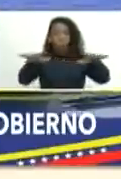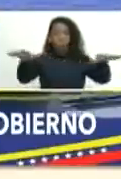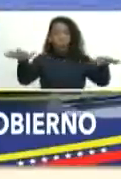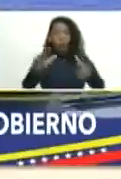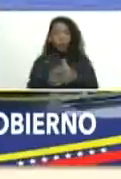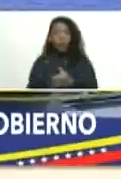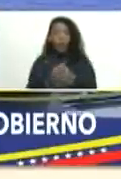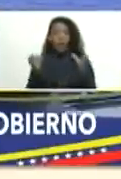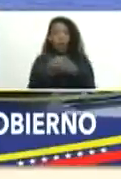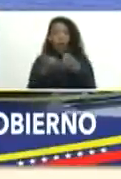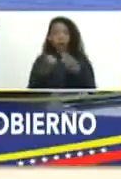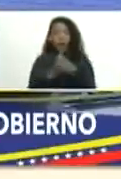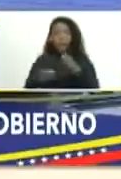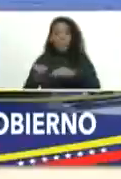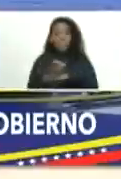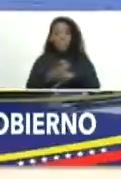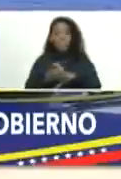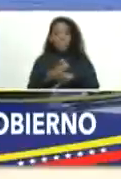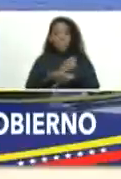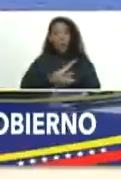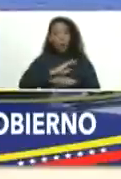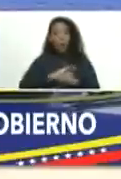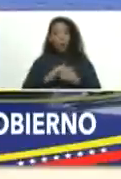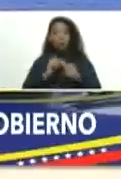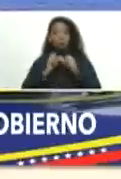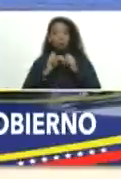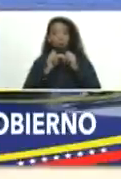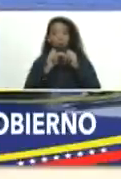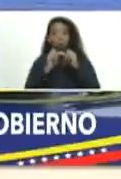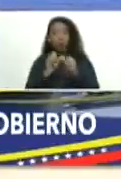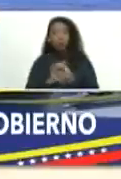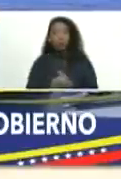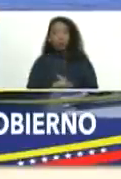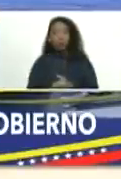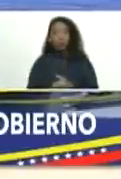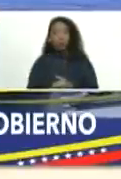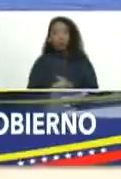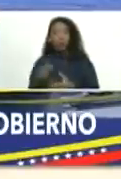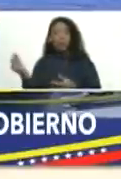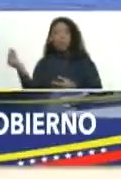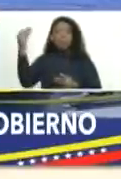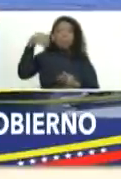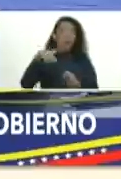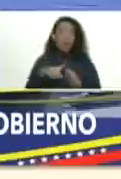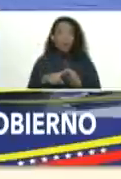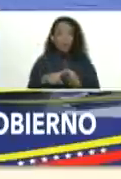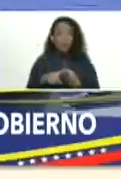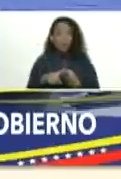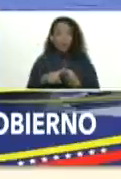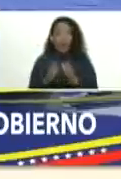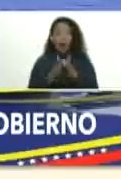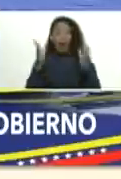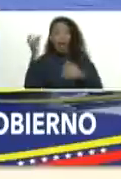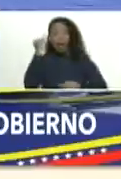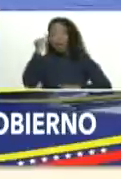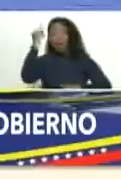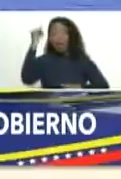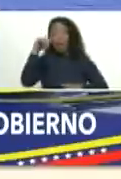los equipos de gobierno, permanentemente. Y además, con una gran creatividad,